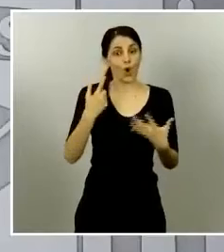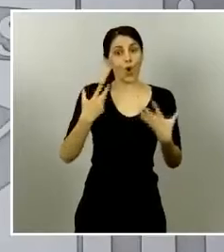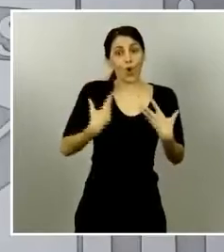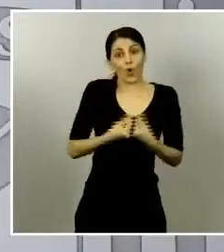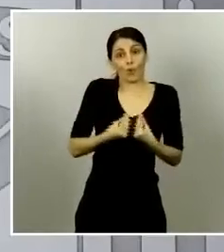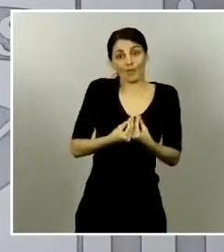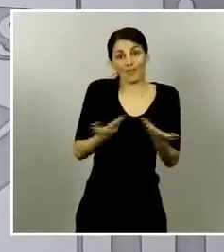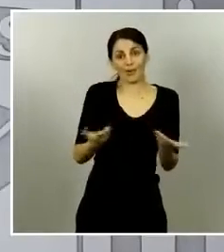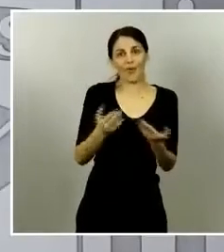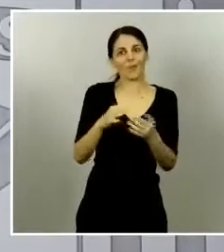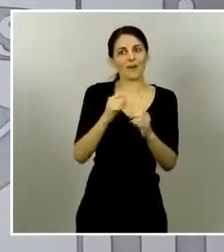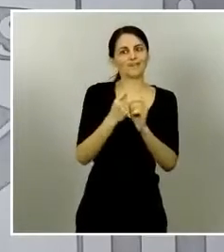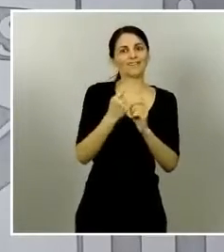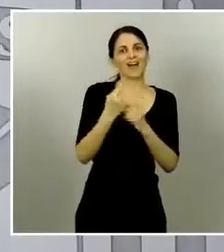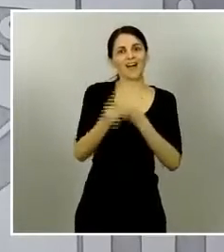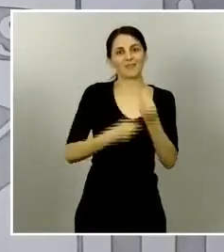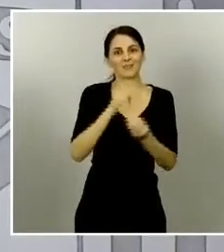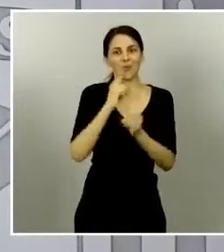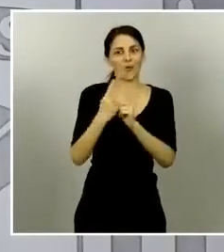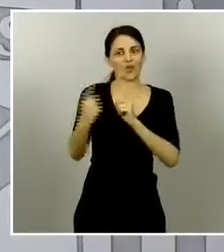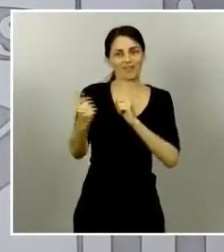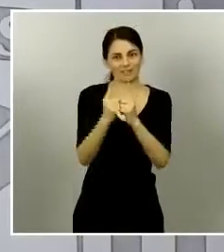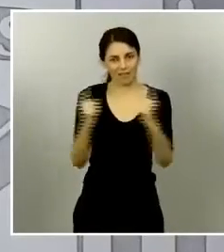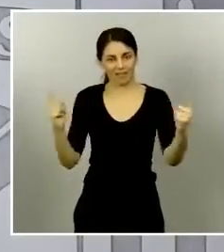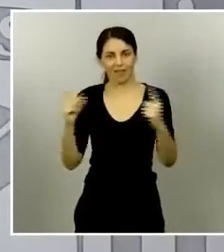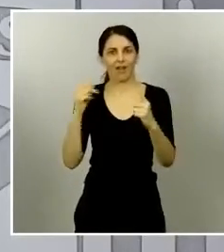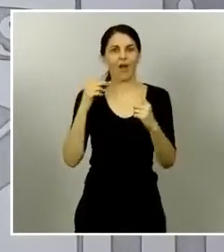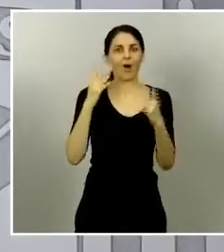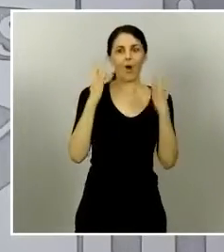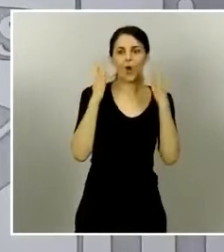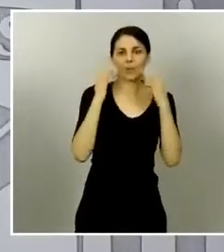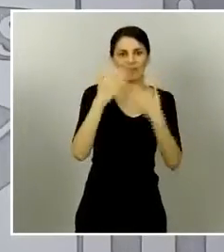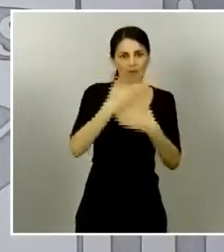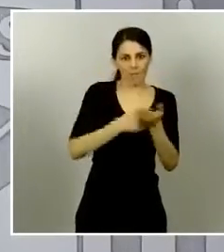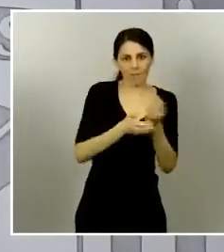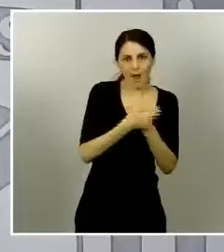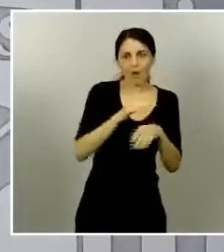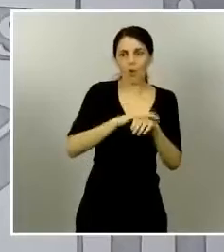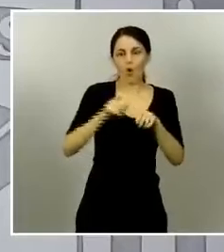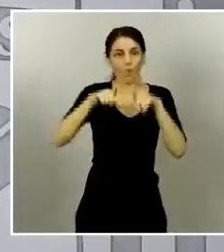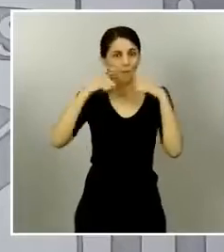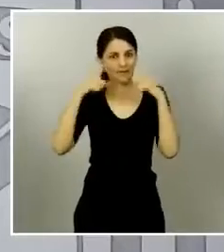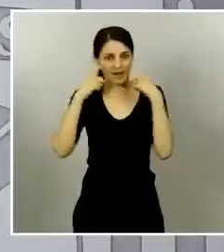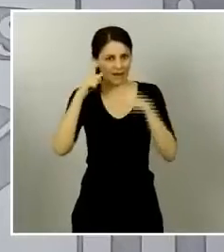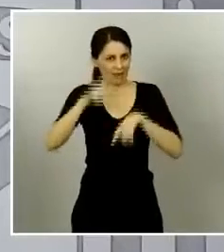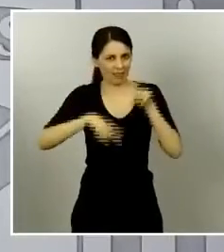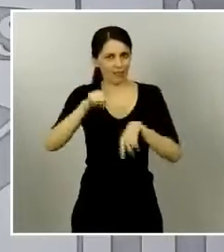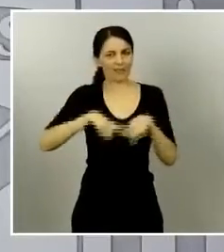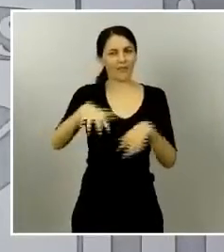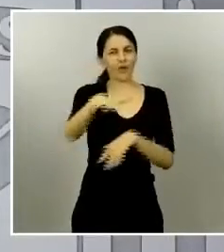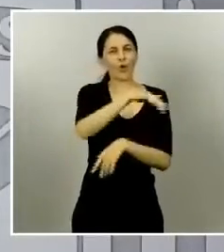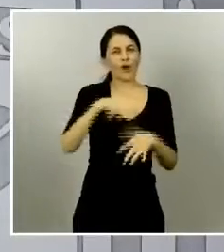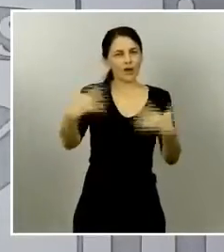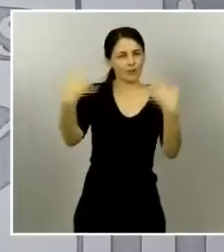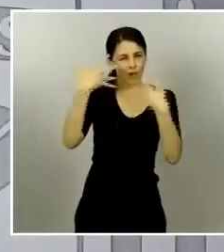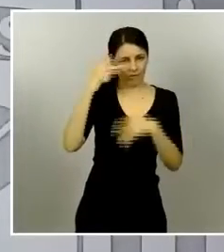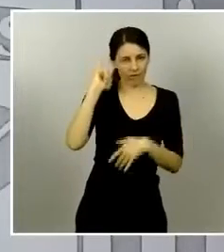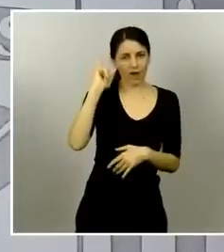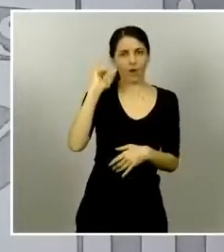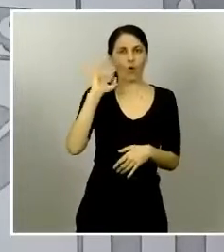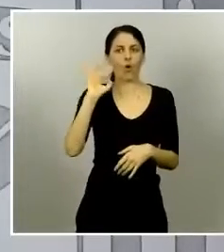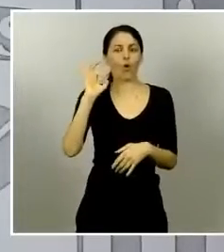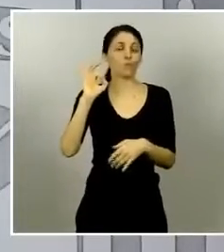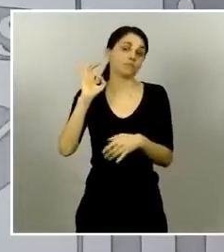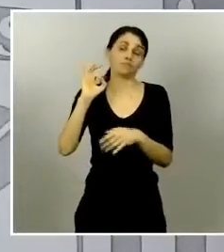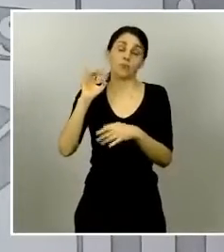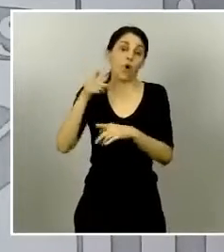eso sí, a convivir con el virus, protegiéndonos con medidas de distancia física, el lavado de manos o el uso de las mascarillas en